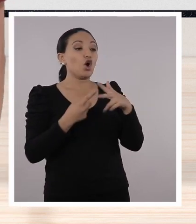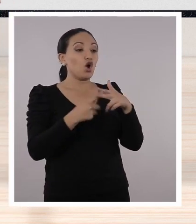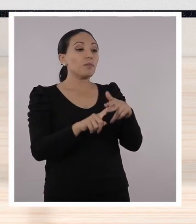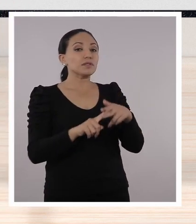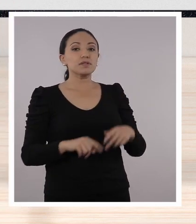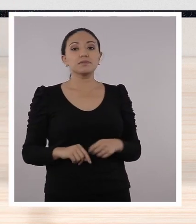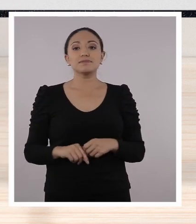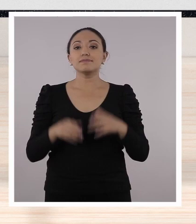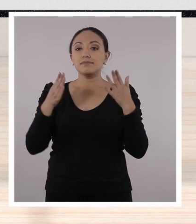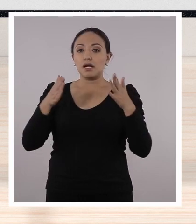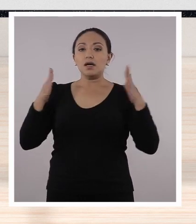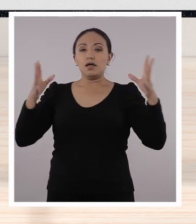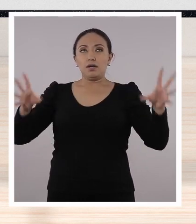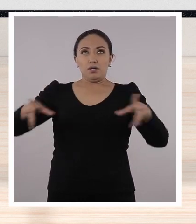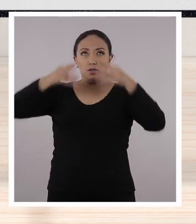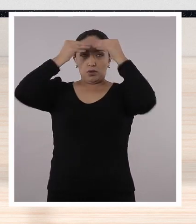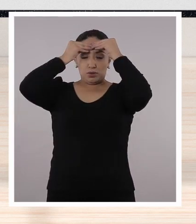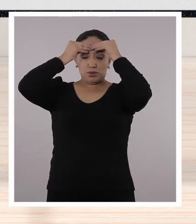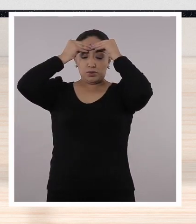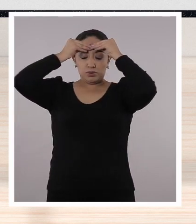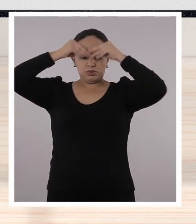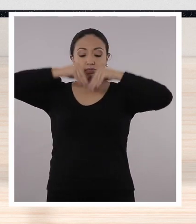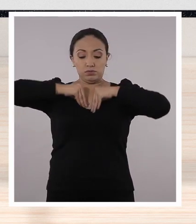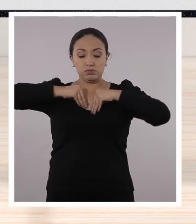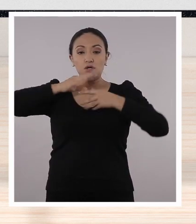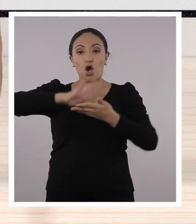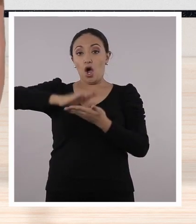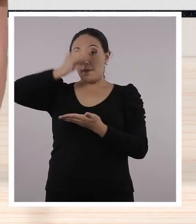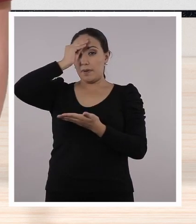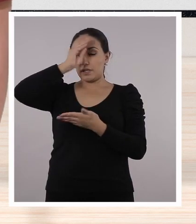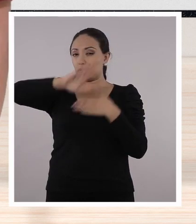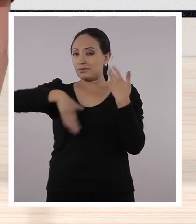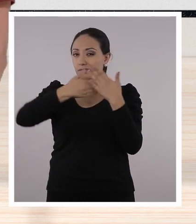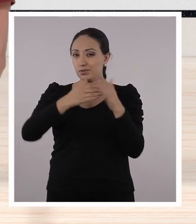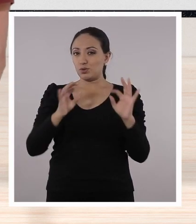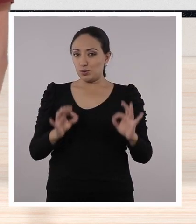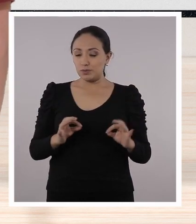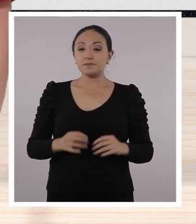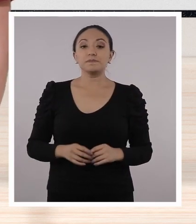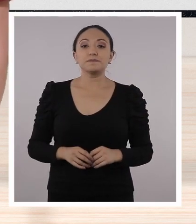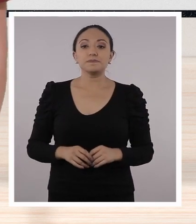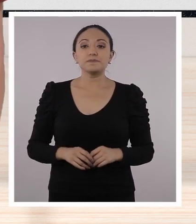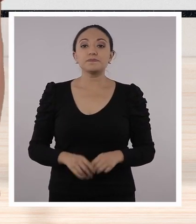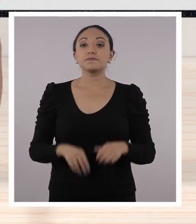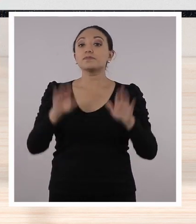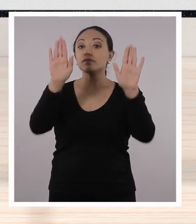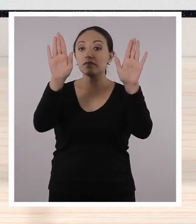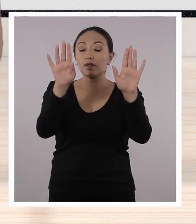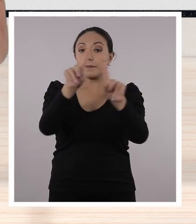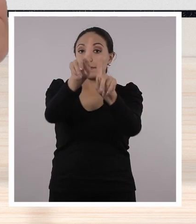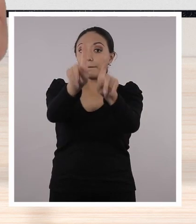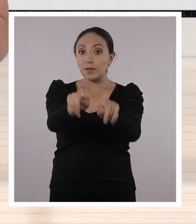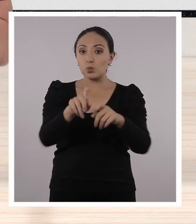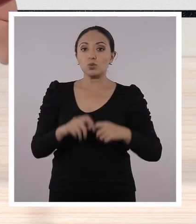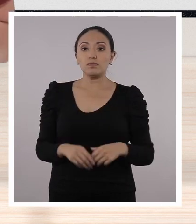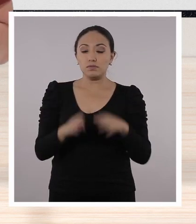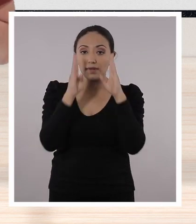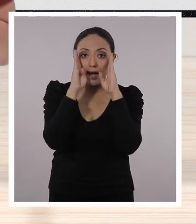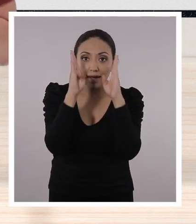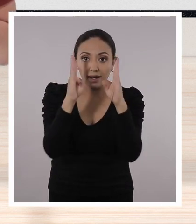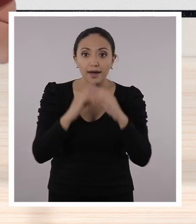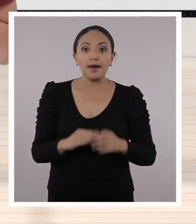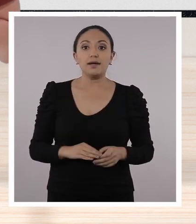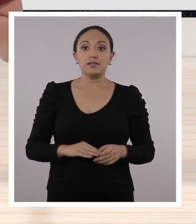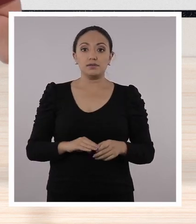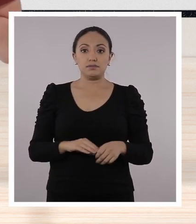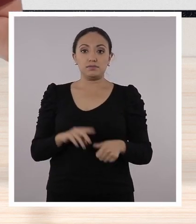Perfecto, profe. Comencemos con nuestra rutina para poder interiorizar todos los conocimientos que tuvimos en la clase de hoy. Muy bien, Nelly. A ver, chicos, chicas,